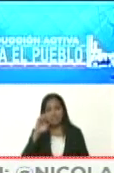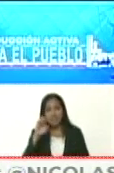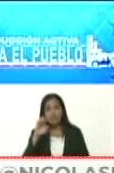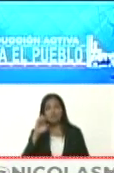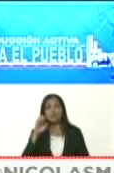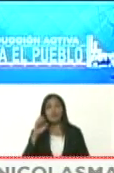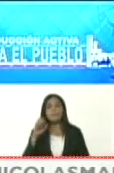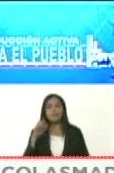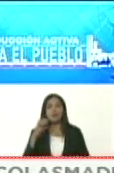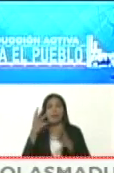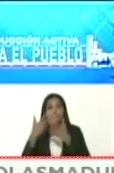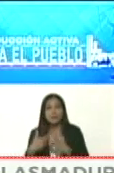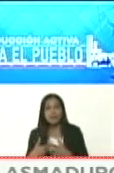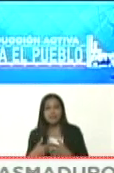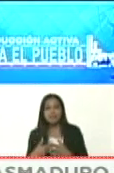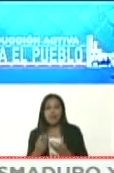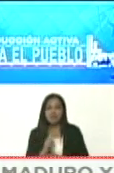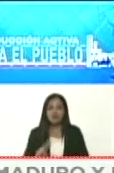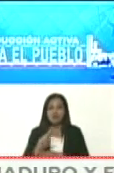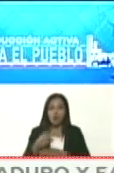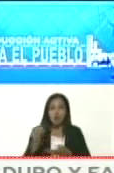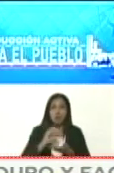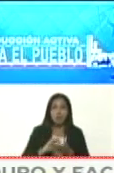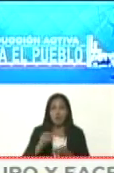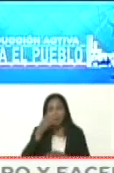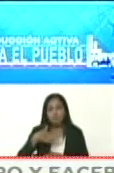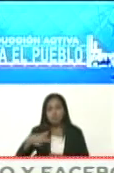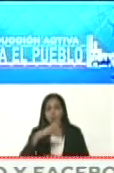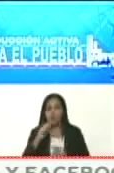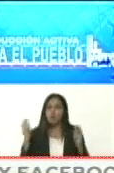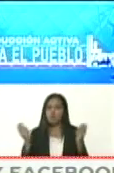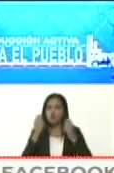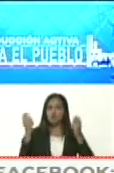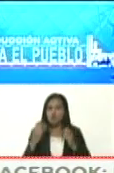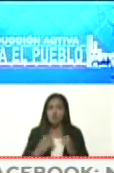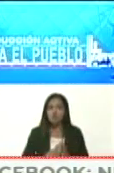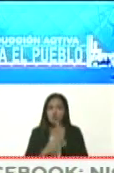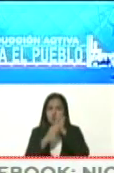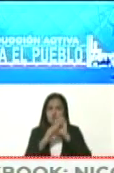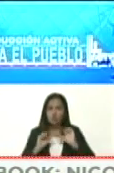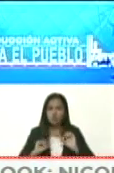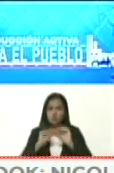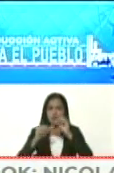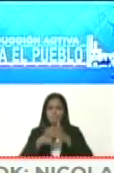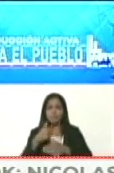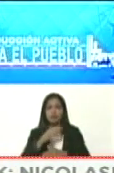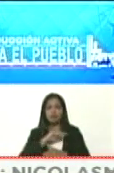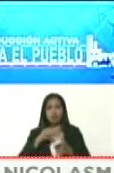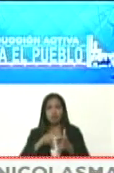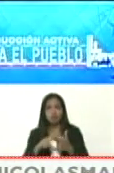de reciclaje. El pueblo va en la vanguardia, el pueblo va en el avance. Así que